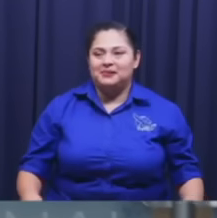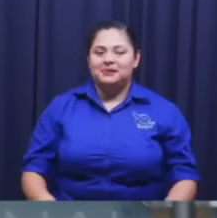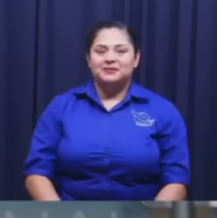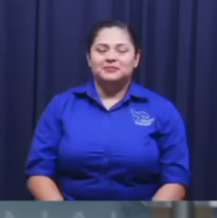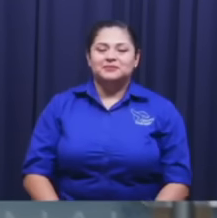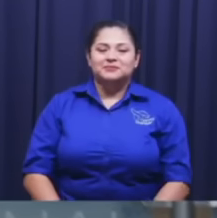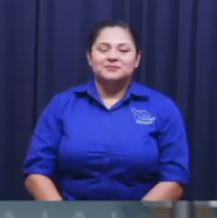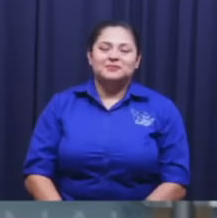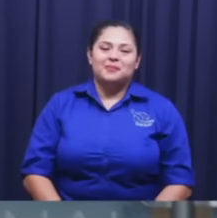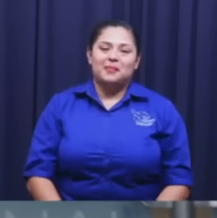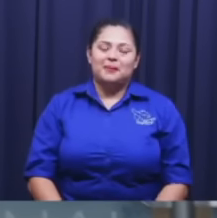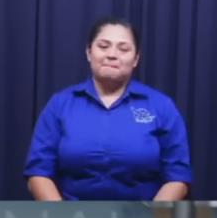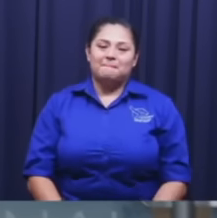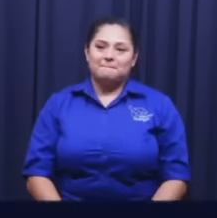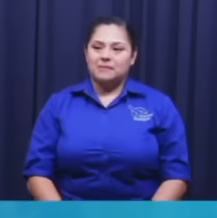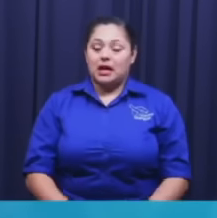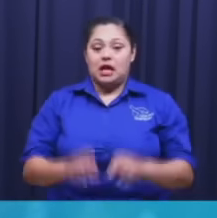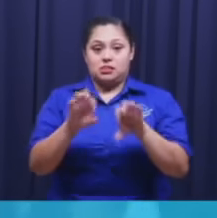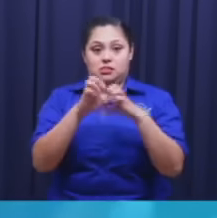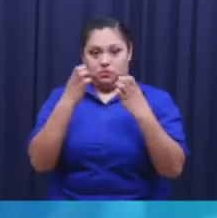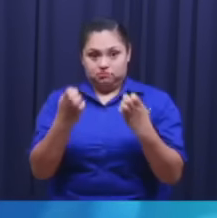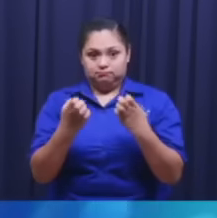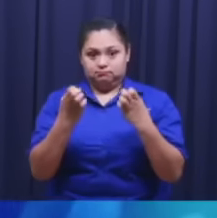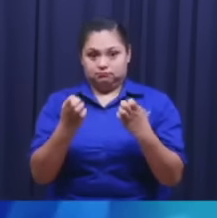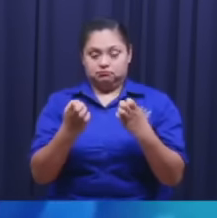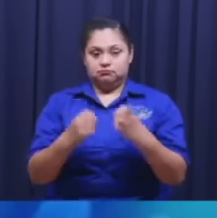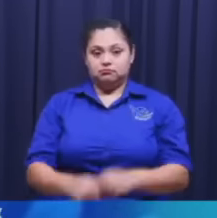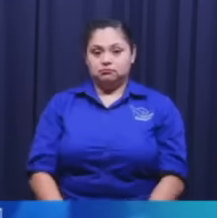es otra cosa. Entonces,